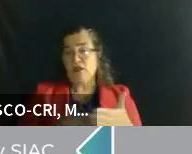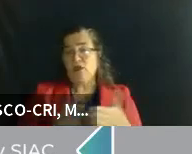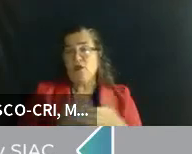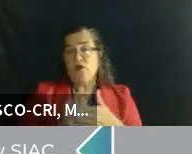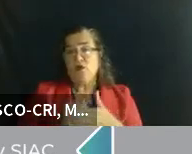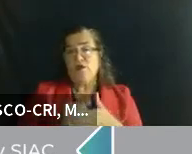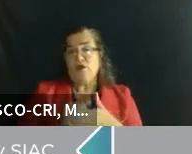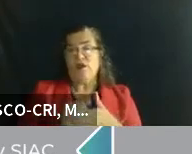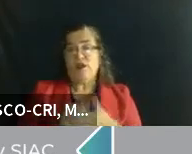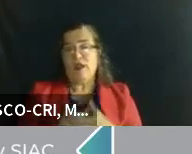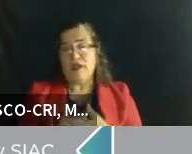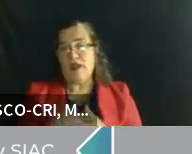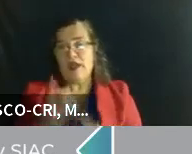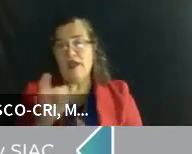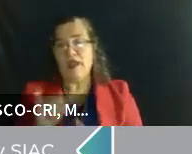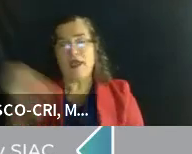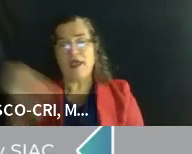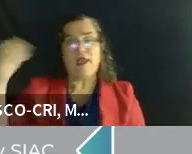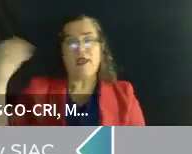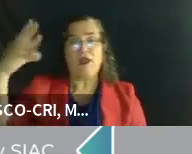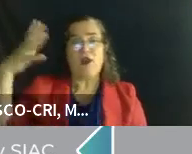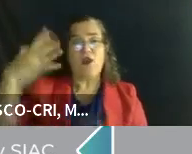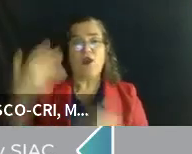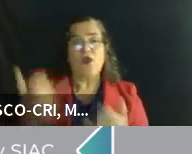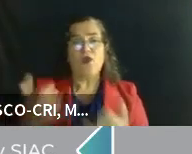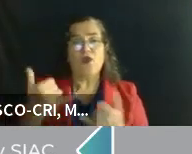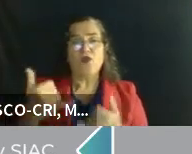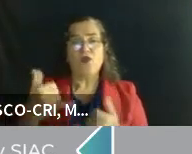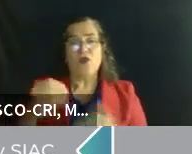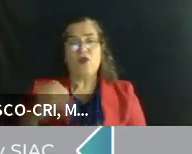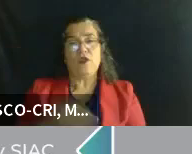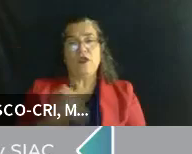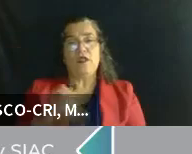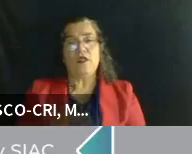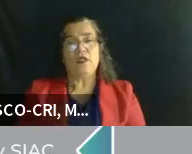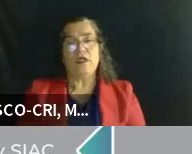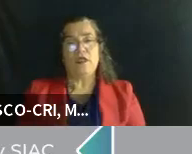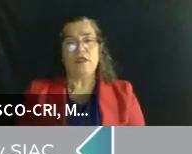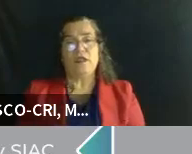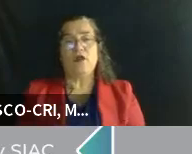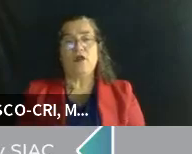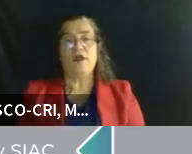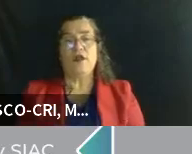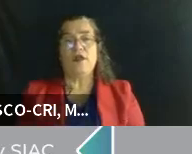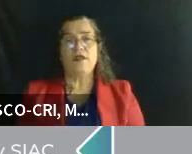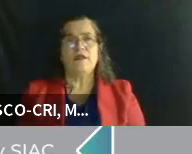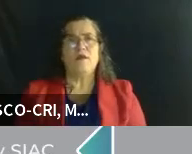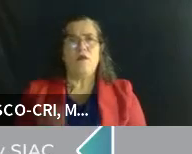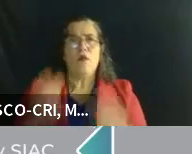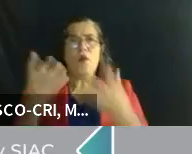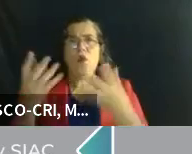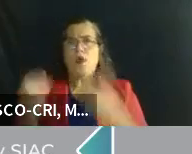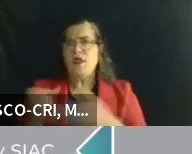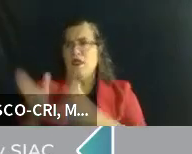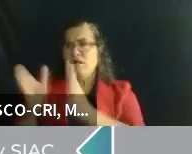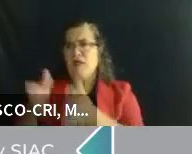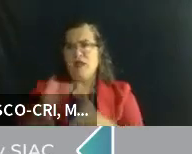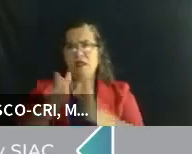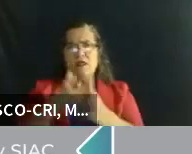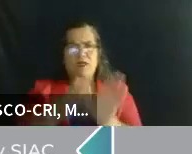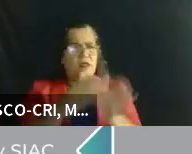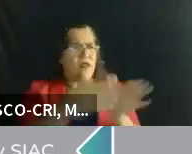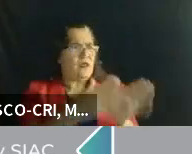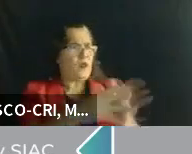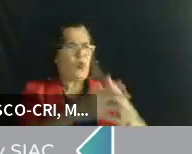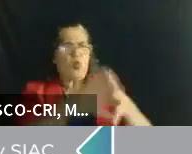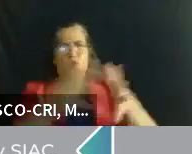luz de las actuales orientaciones que remiten a múltiples caminos para acceso a una macro